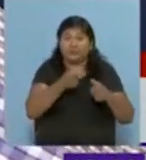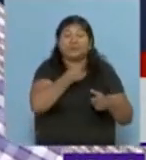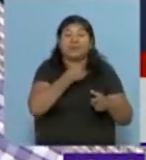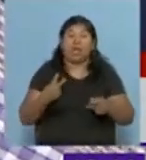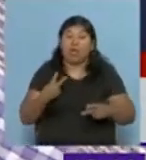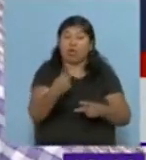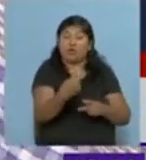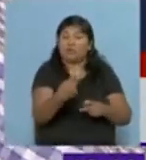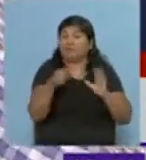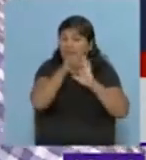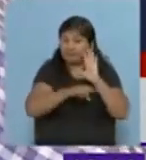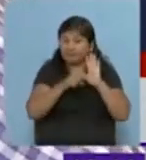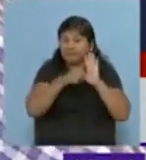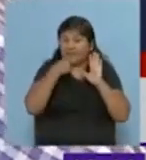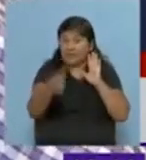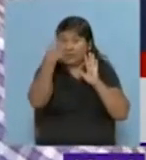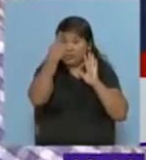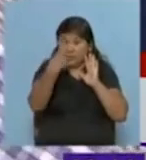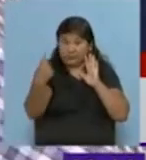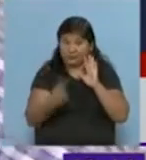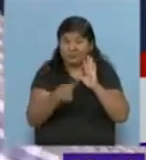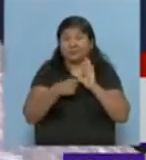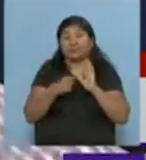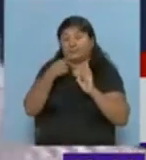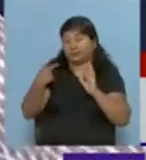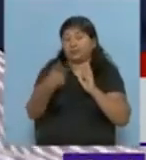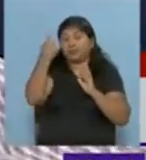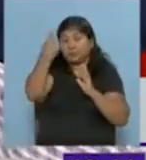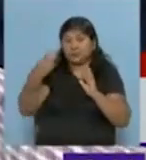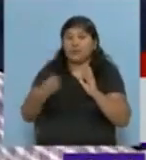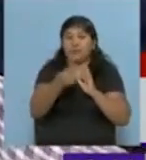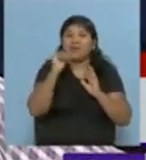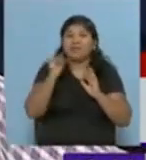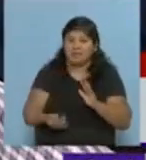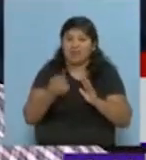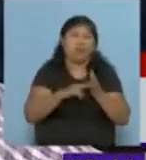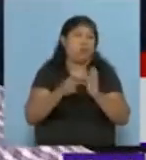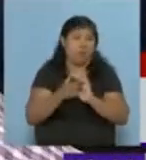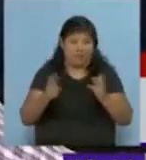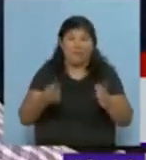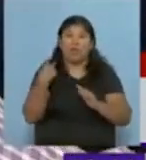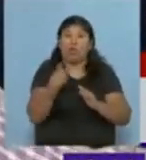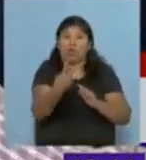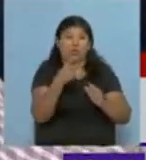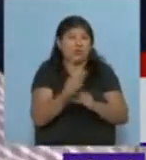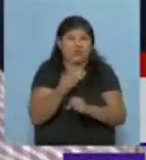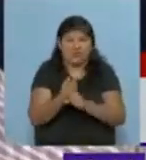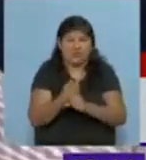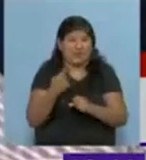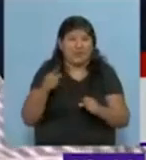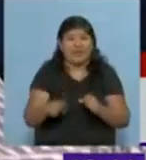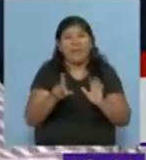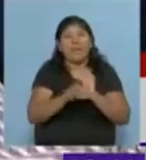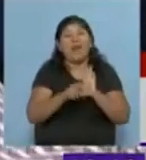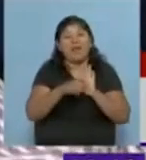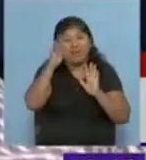que fija la ley. Entonces le dijimos que si venía el solo, sí, no había ningún problema. Incluso hoy se le envió también la